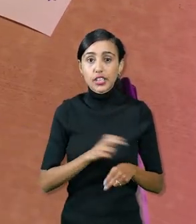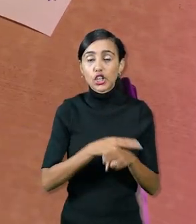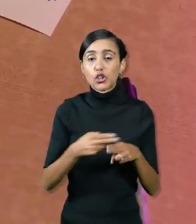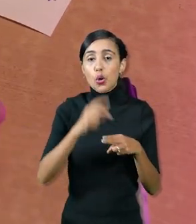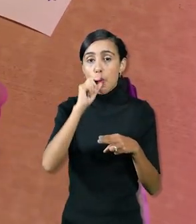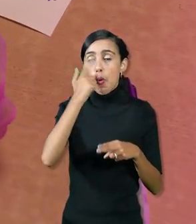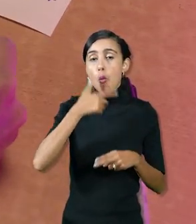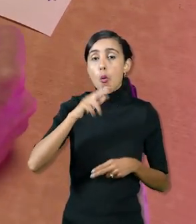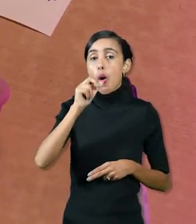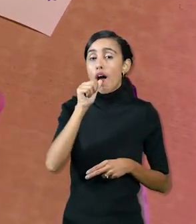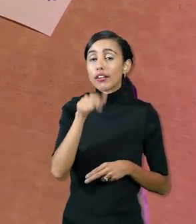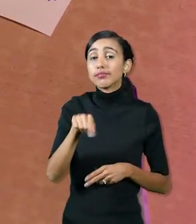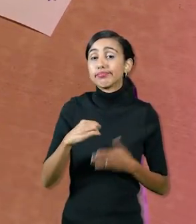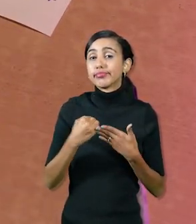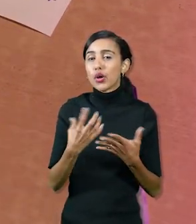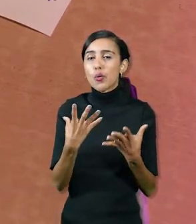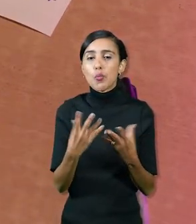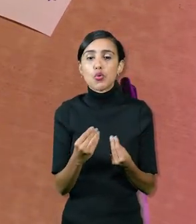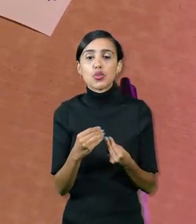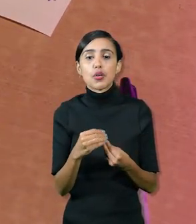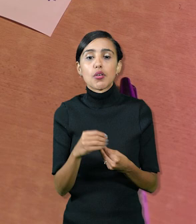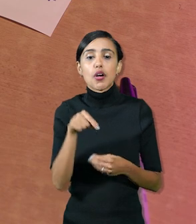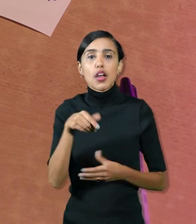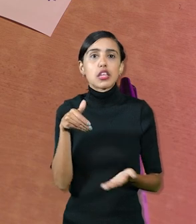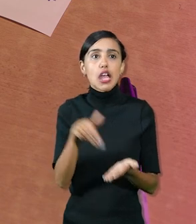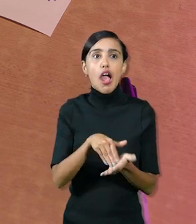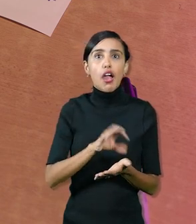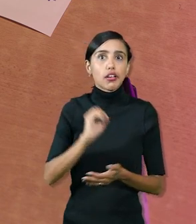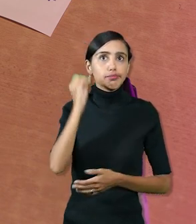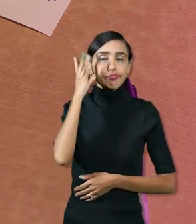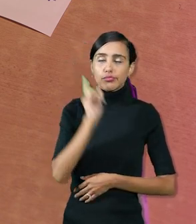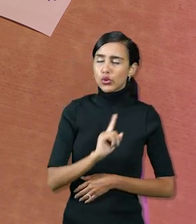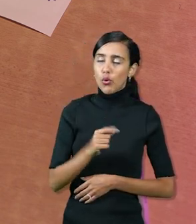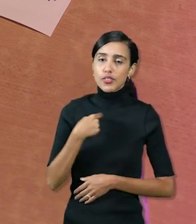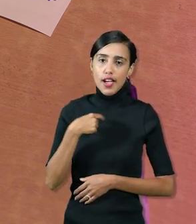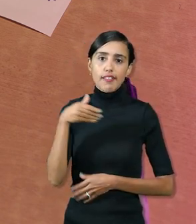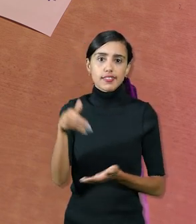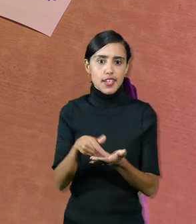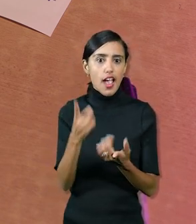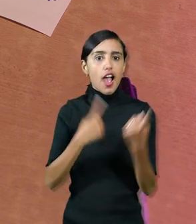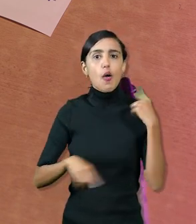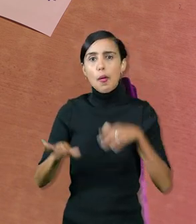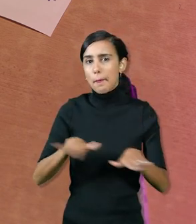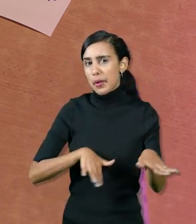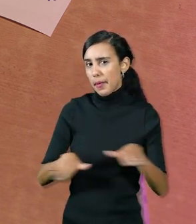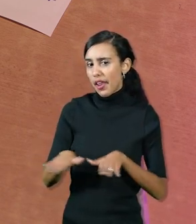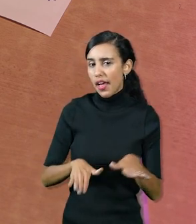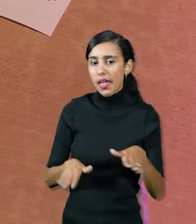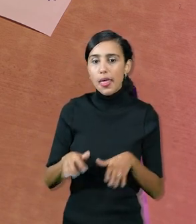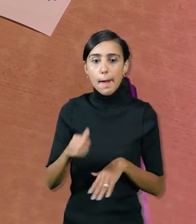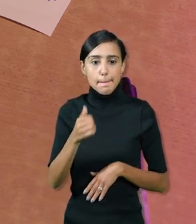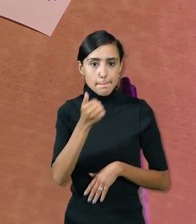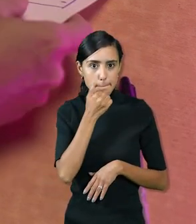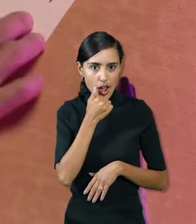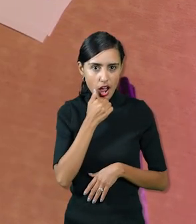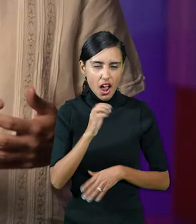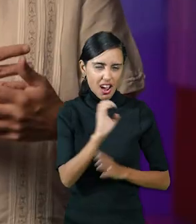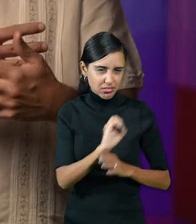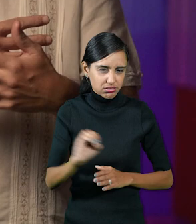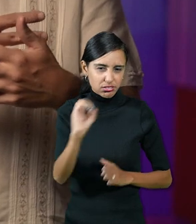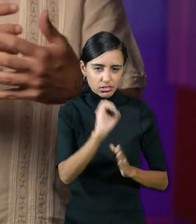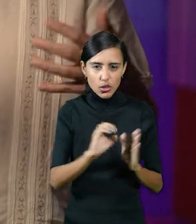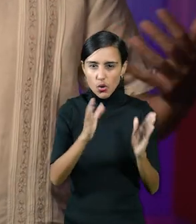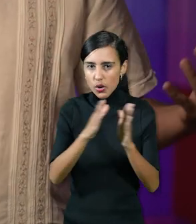ayuda mucho a no llegar al set de manera improvisada, sino que ya llegas con algo mucho más formado,